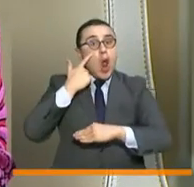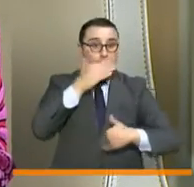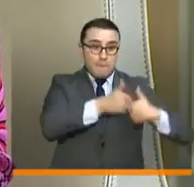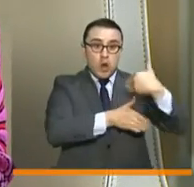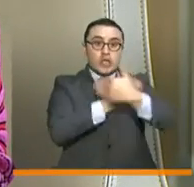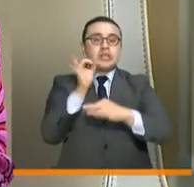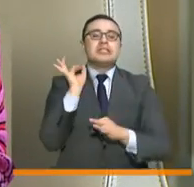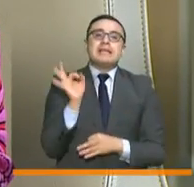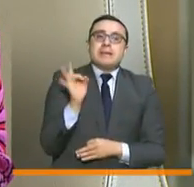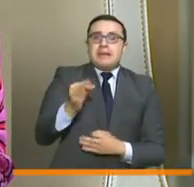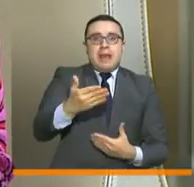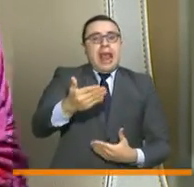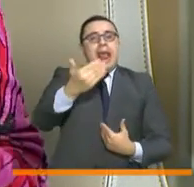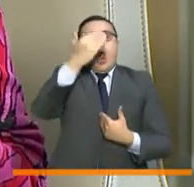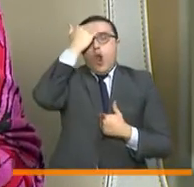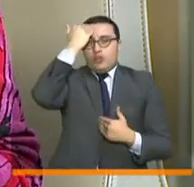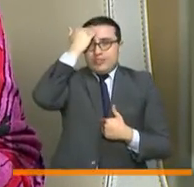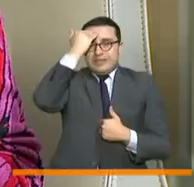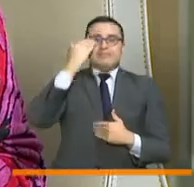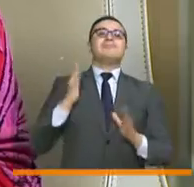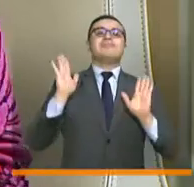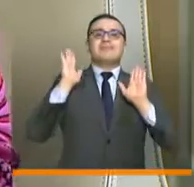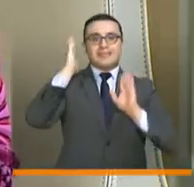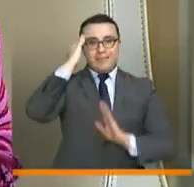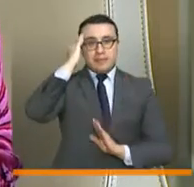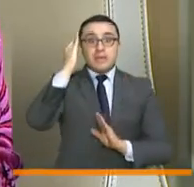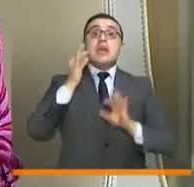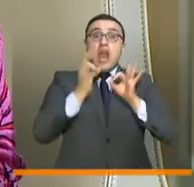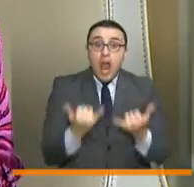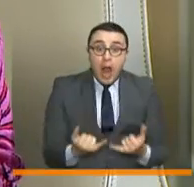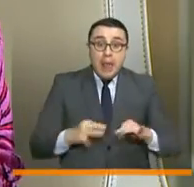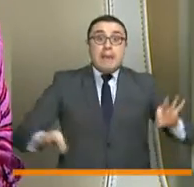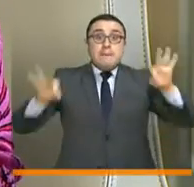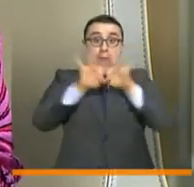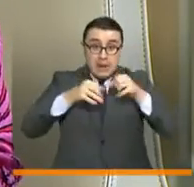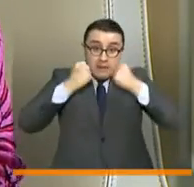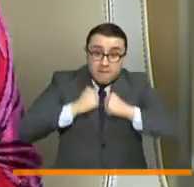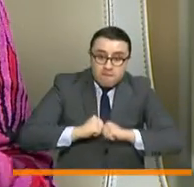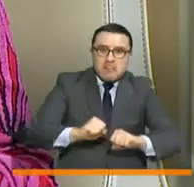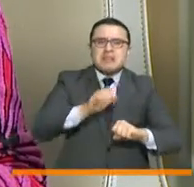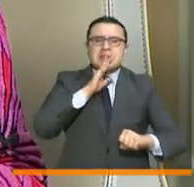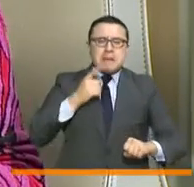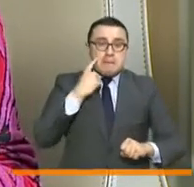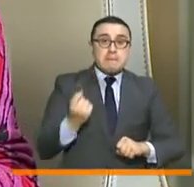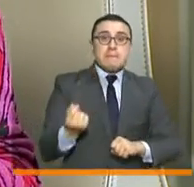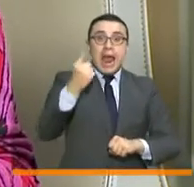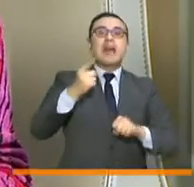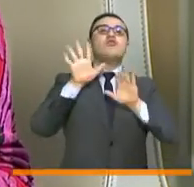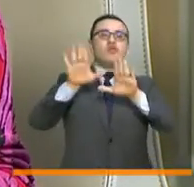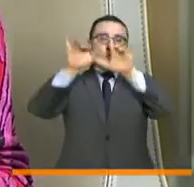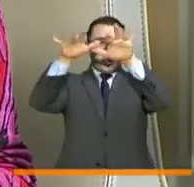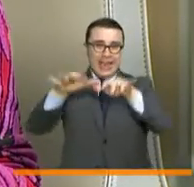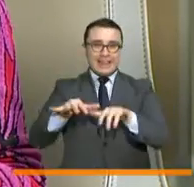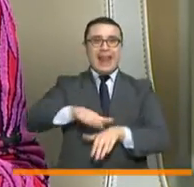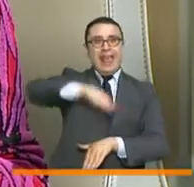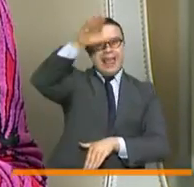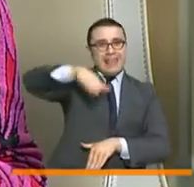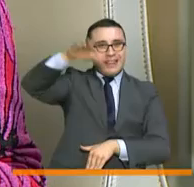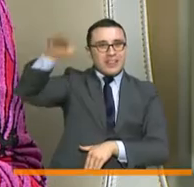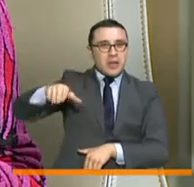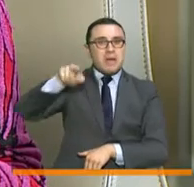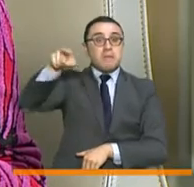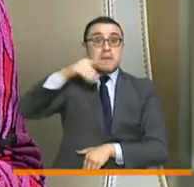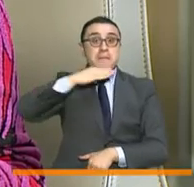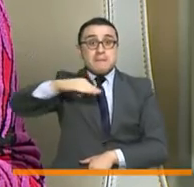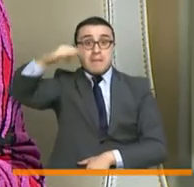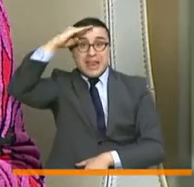me parece muy importante volver a recordar este esfuerzo que son pioneros en este proceso, el esfuerzo de la Secretaría de Antioquia, como veían ustedes, en